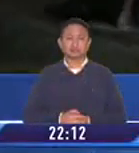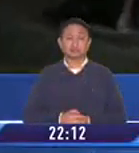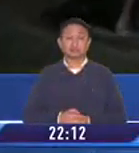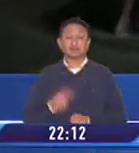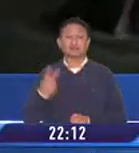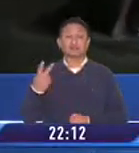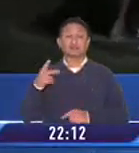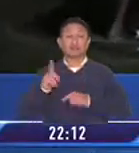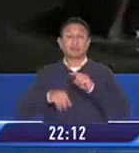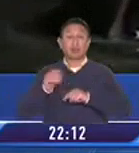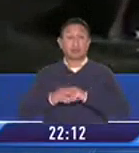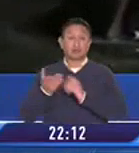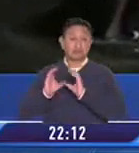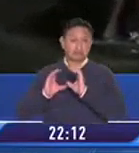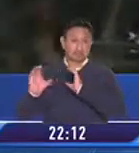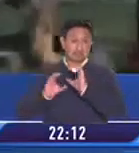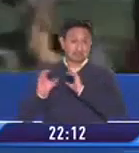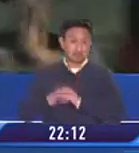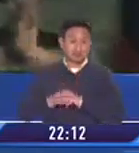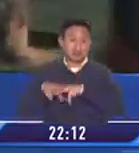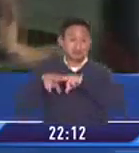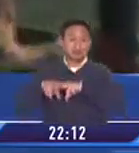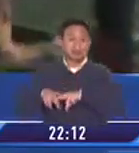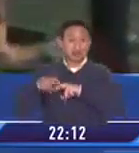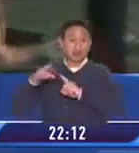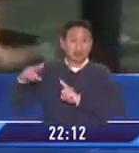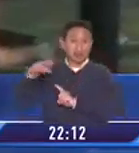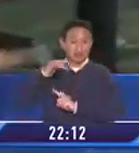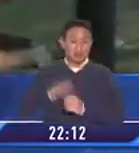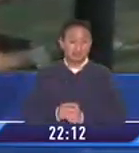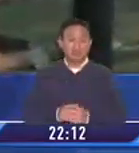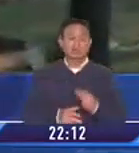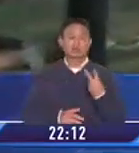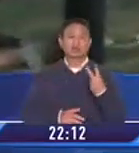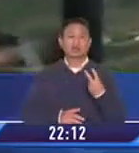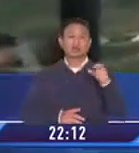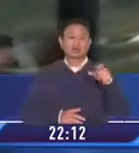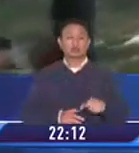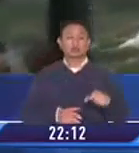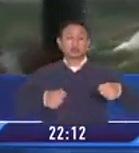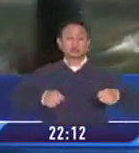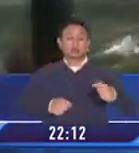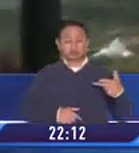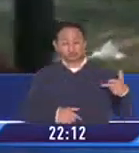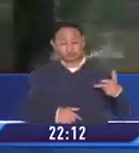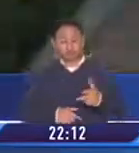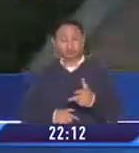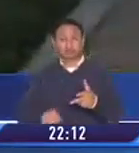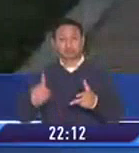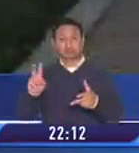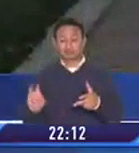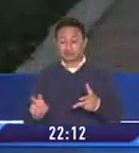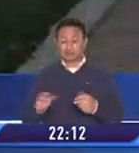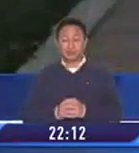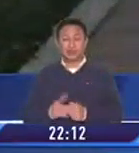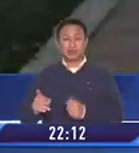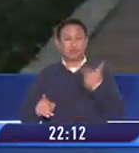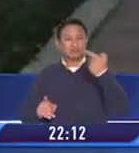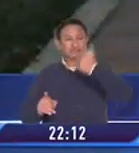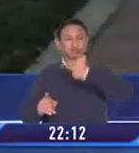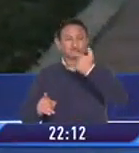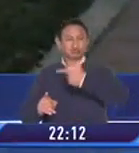Conversaba con 2 amigos en una banca del parque cuando 2 sujetos a bordo de una moto le dispararon sin